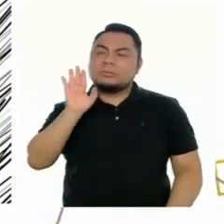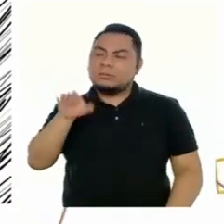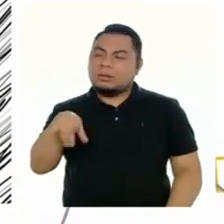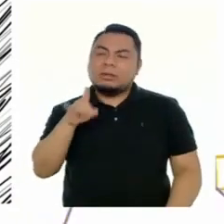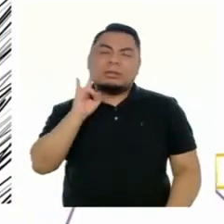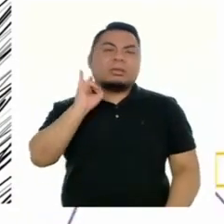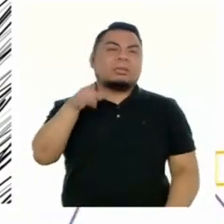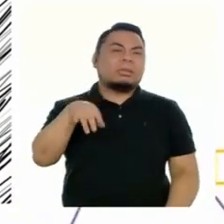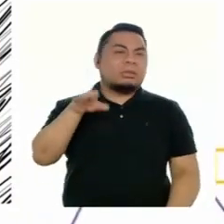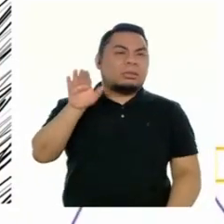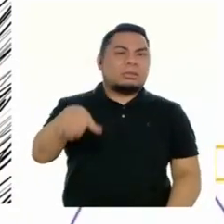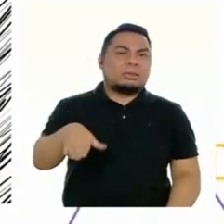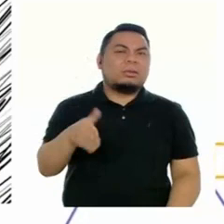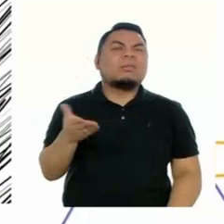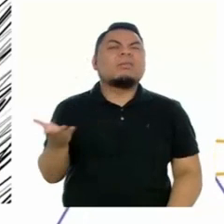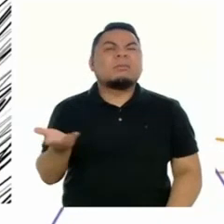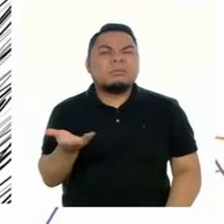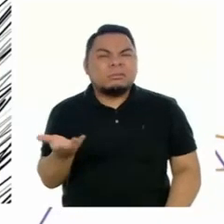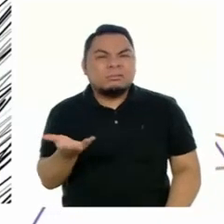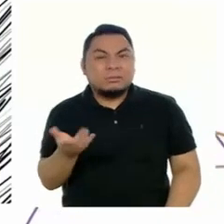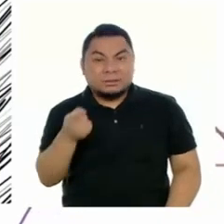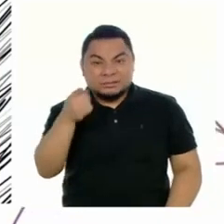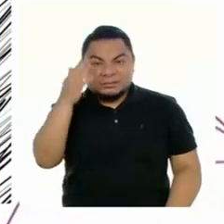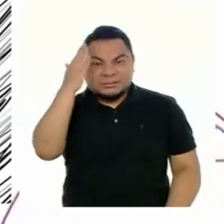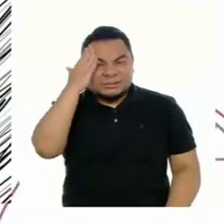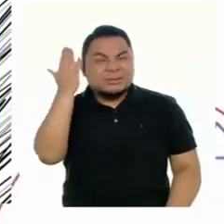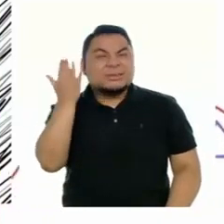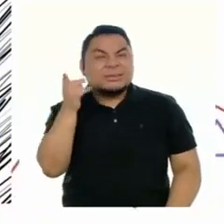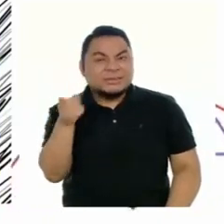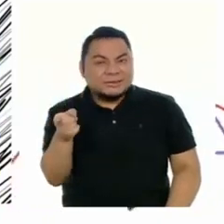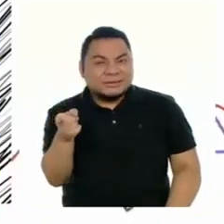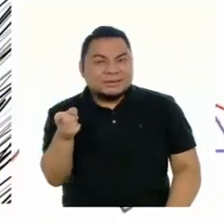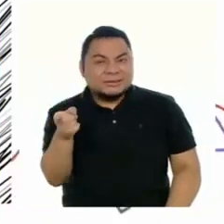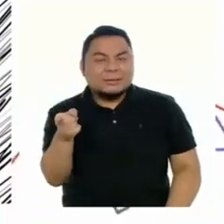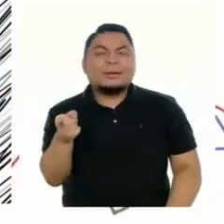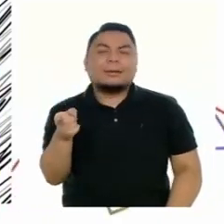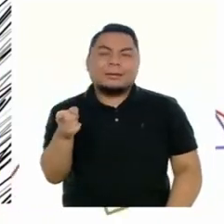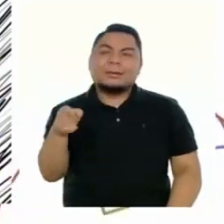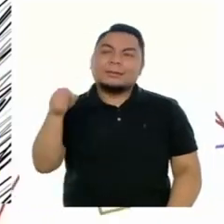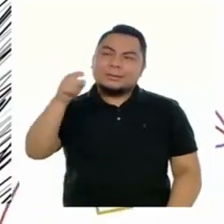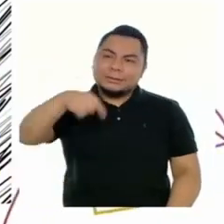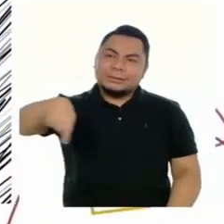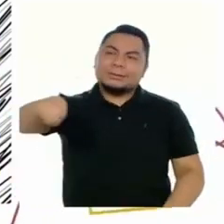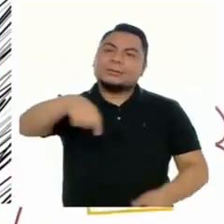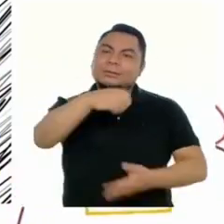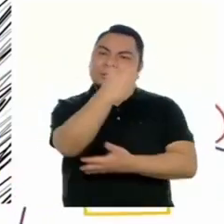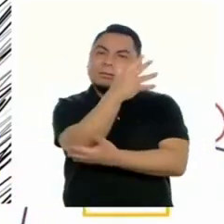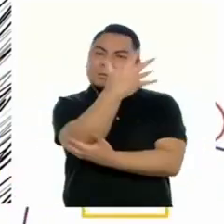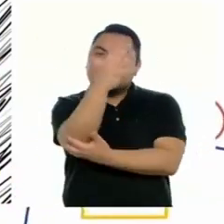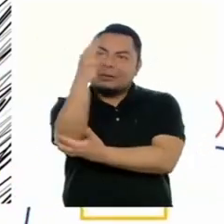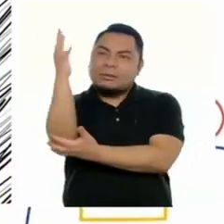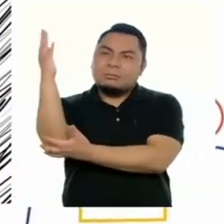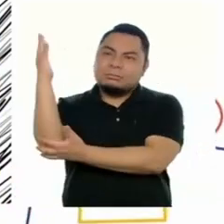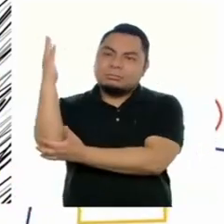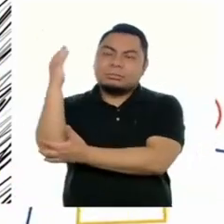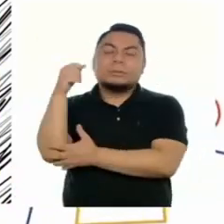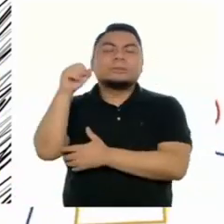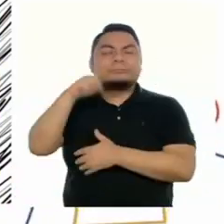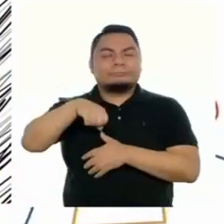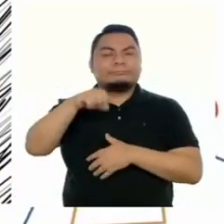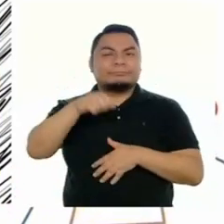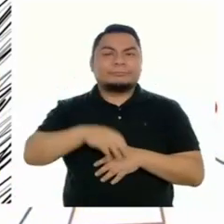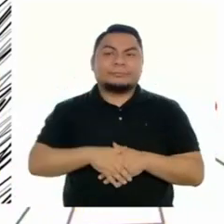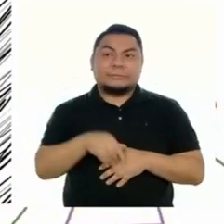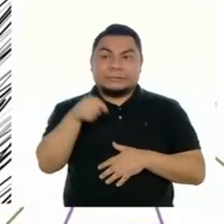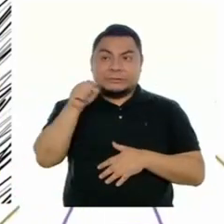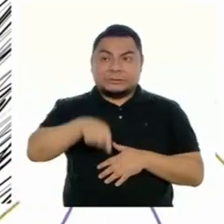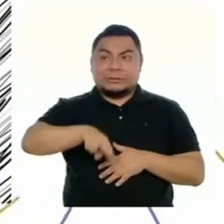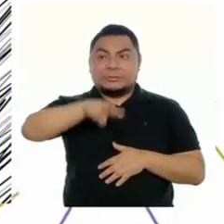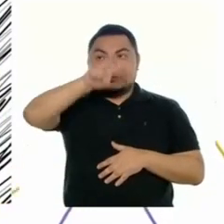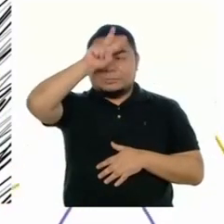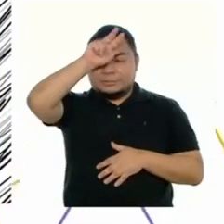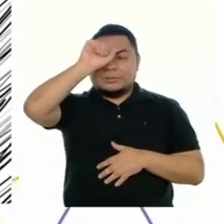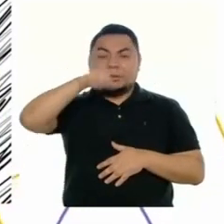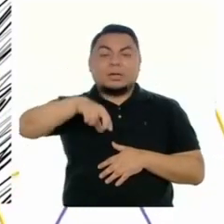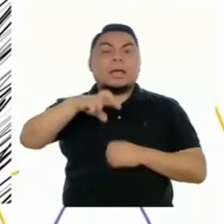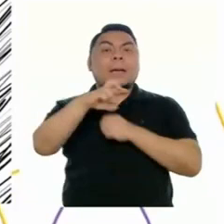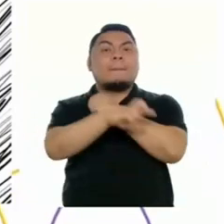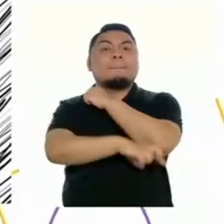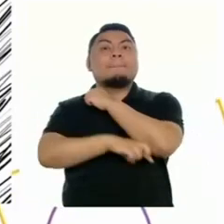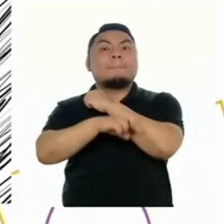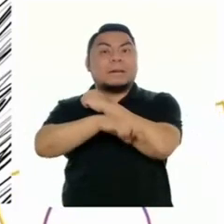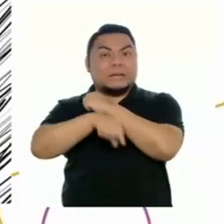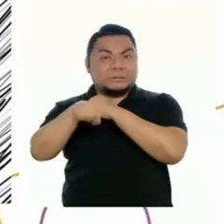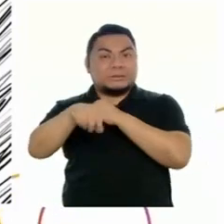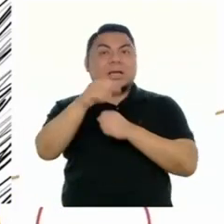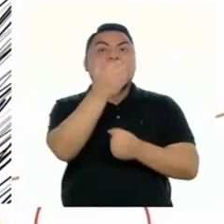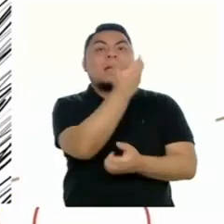el lugar que se merece. ¿Sabes de qué se trata? De nuestros bosques. Así es, el Perú es un país